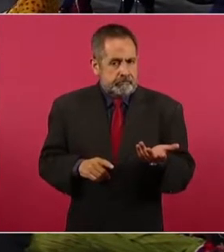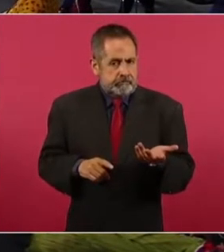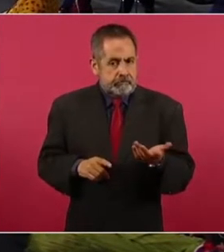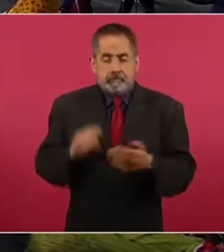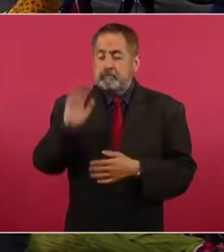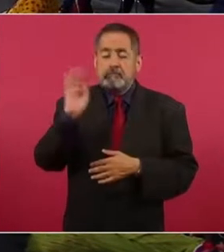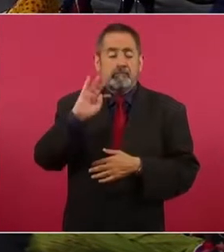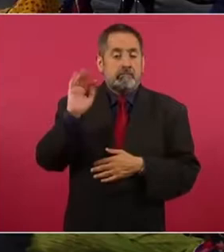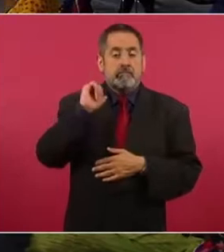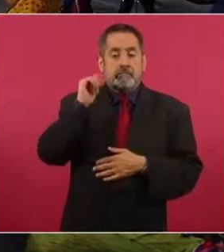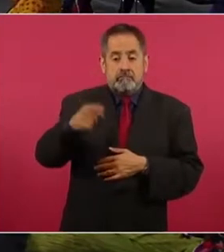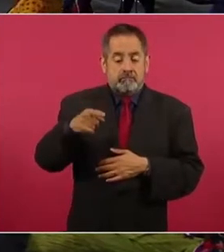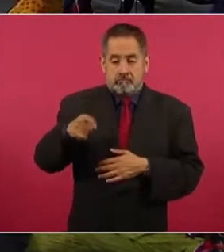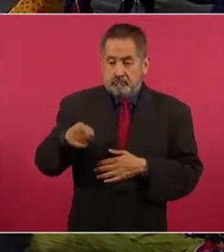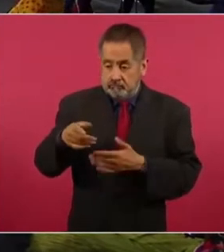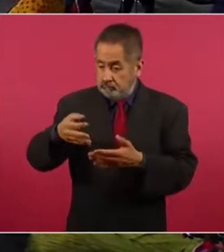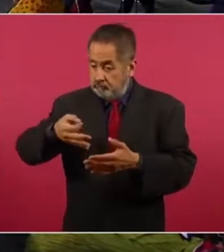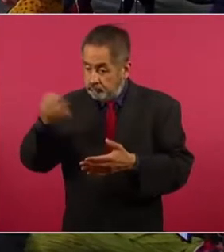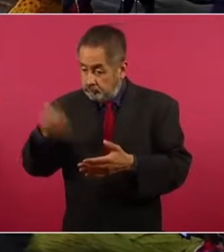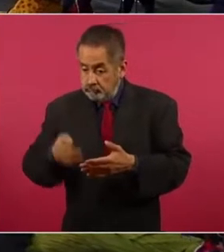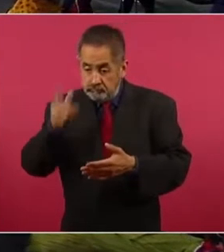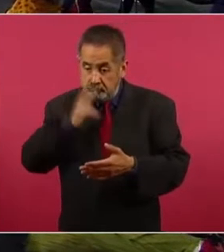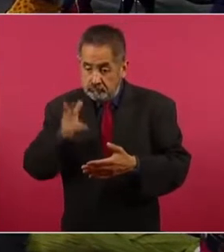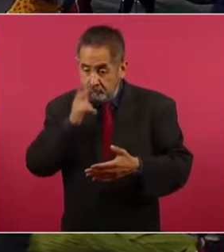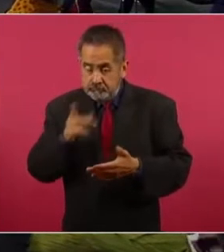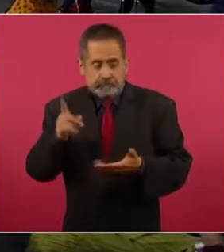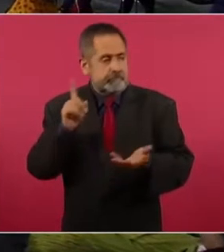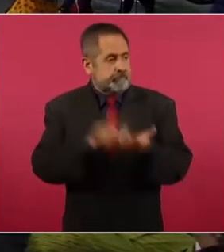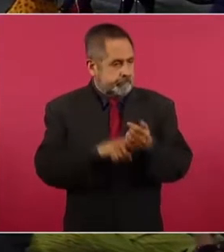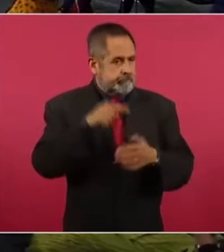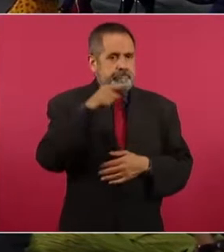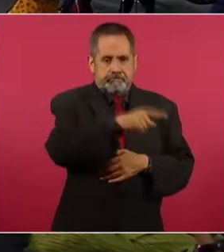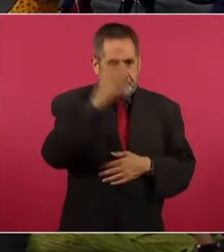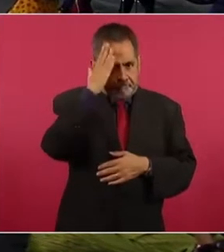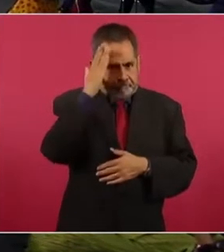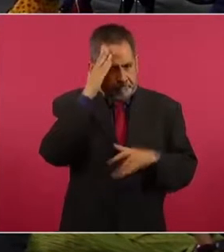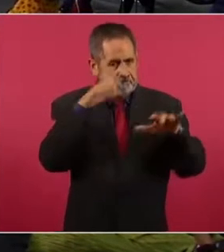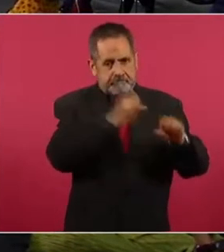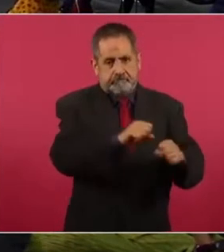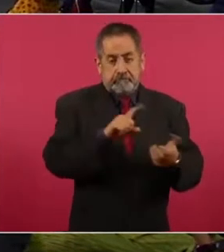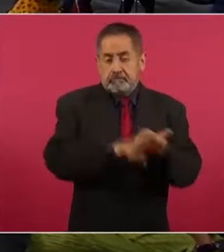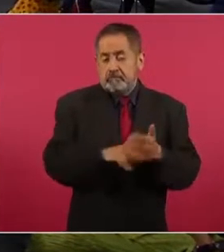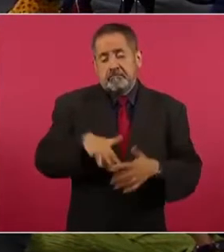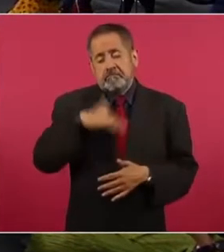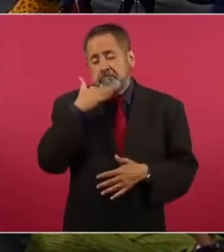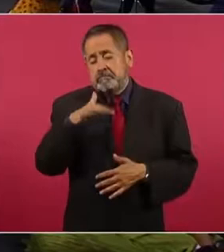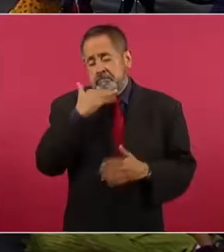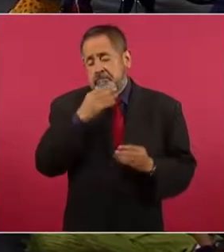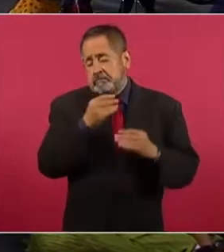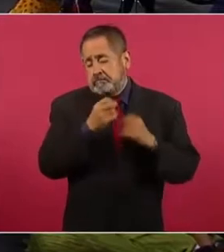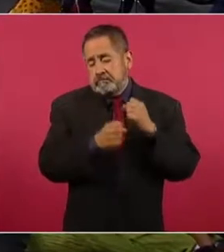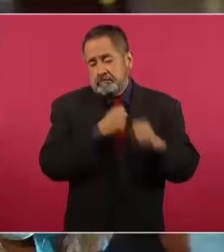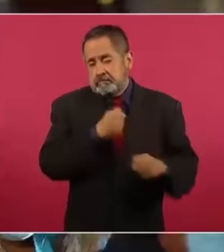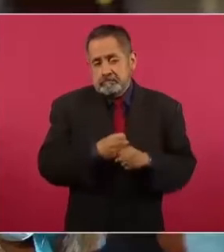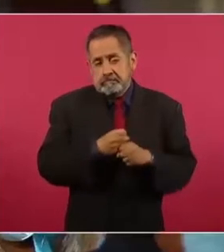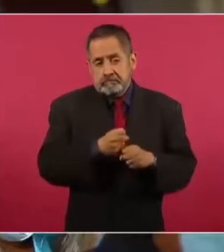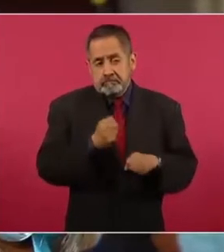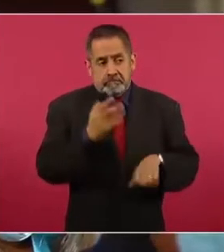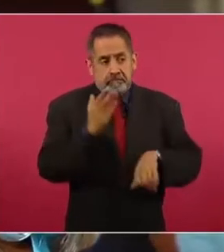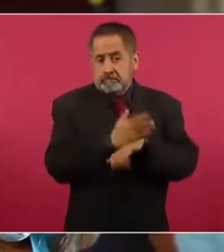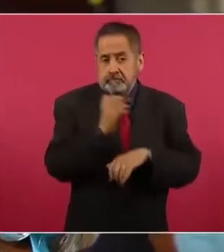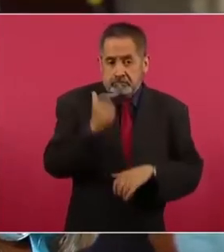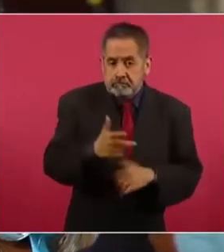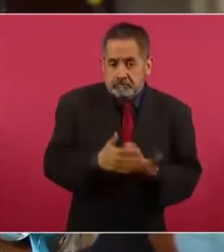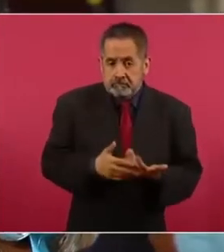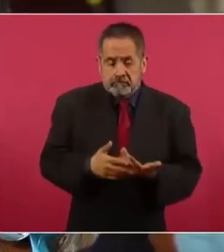en contra de este líder sindical que se demostró que fue corrupto durante su gestión y si podríamos tener